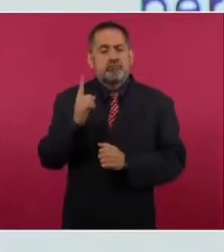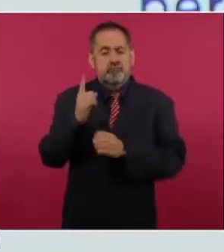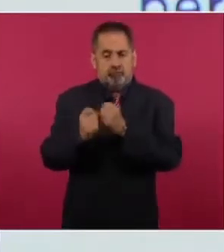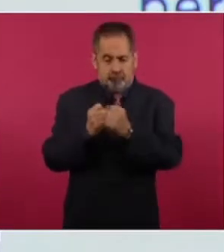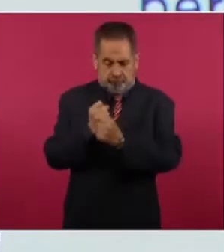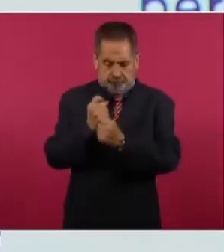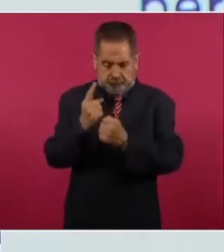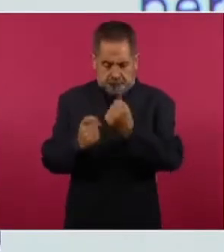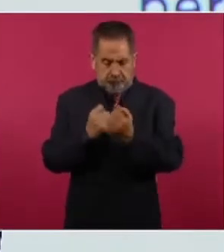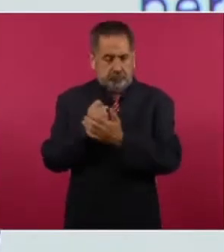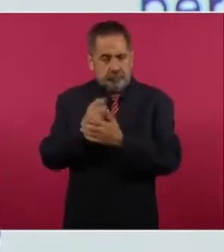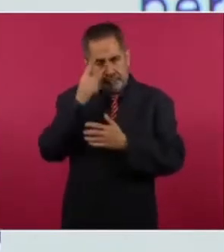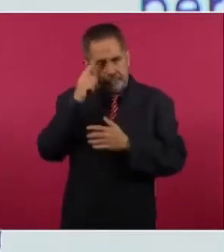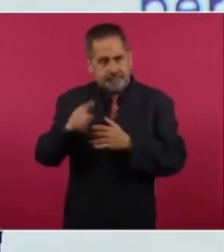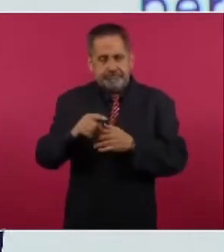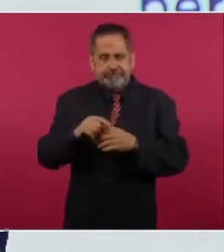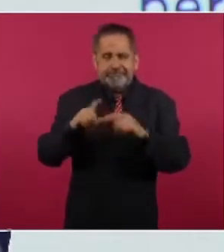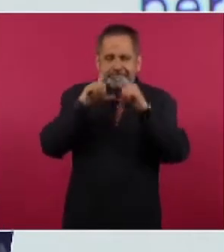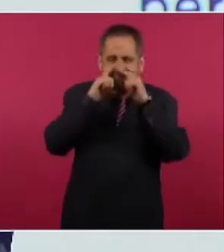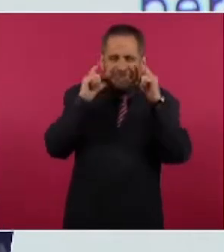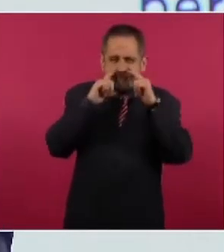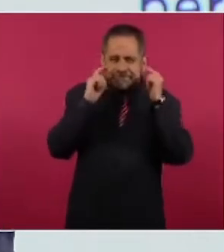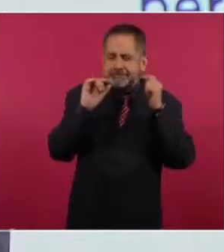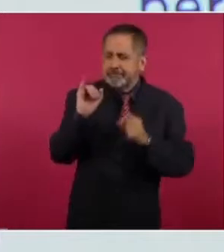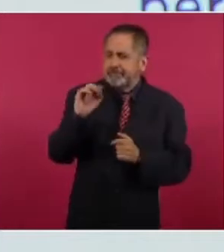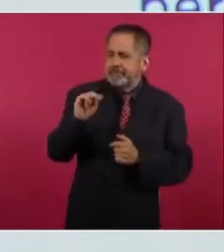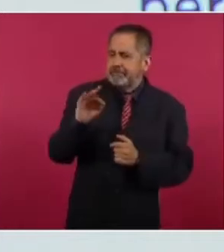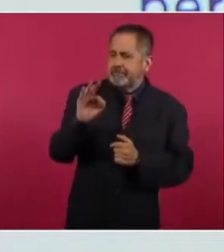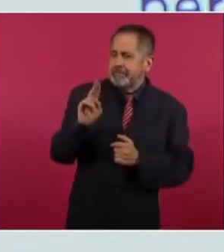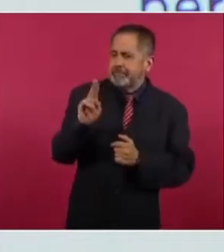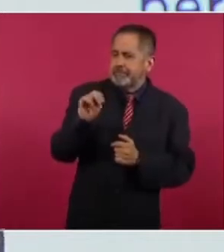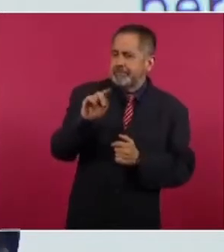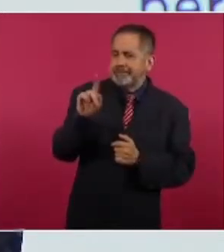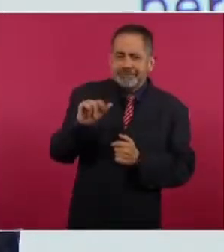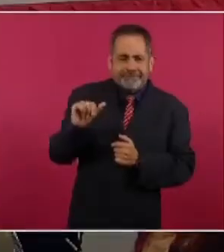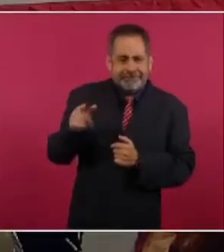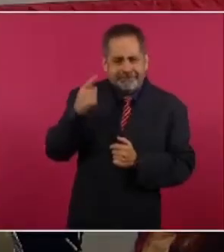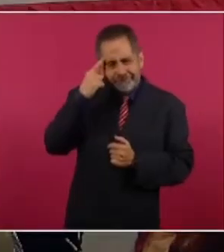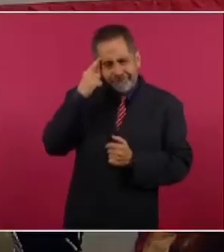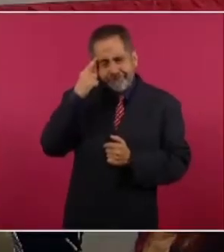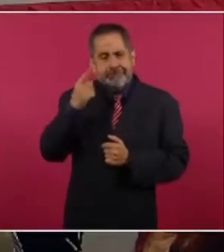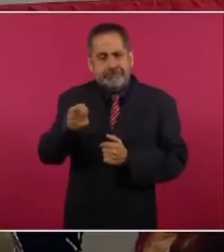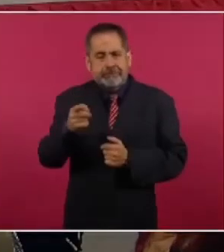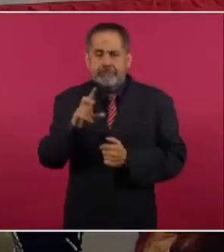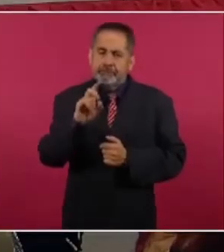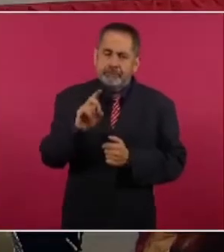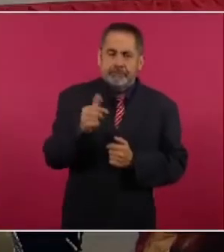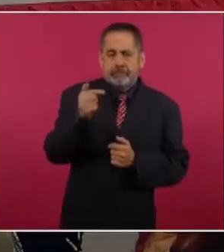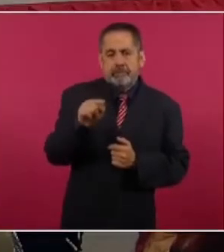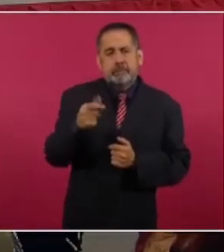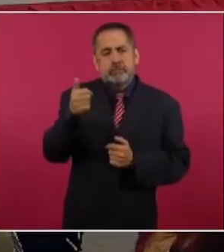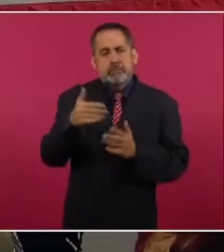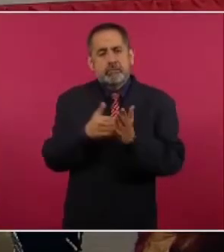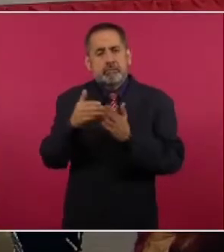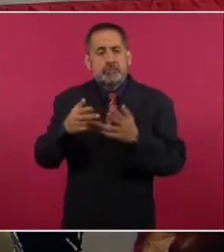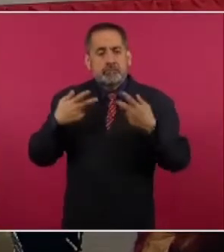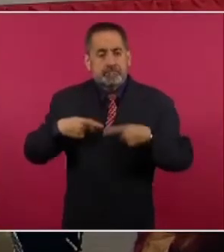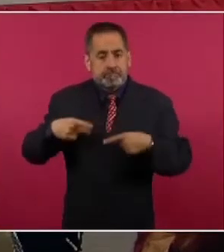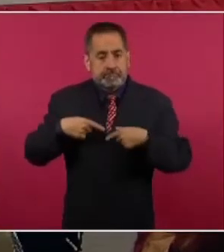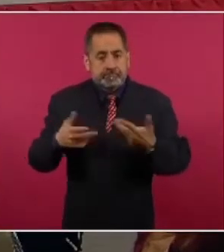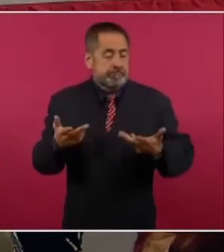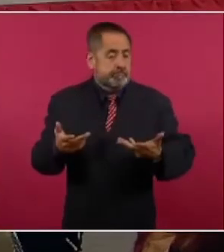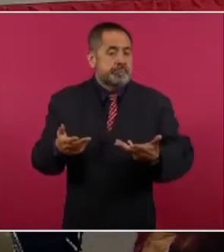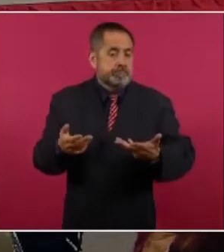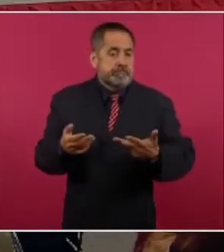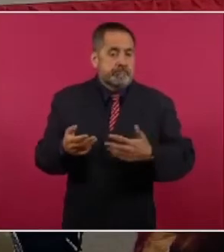vacunación contra la influenza para población no asegurada. Son estas 33.6 millones de personas. En su momento el Seguro